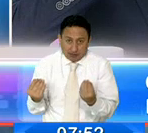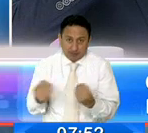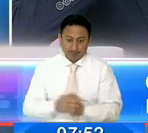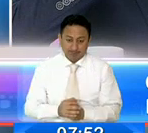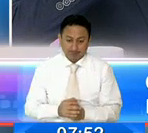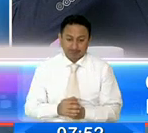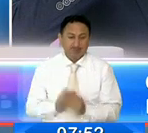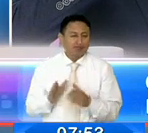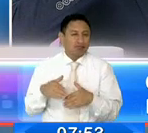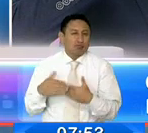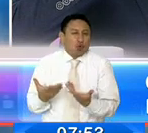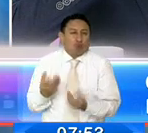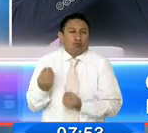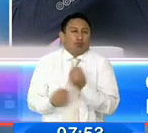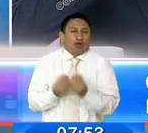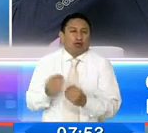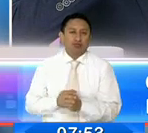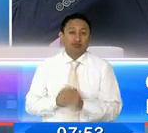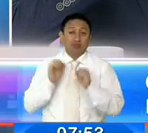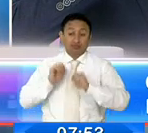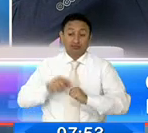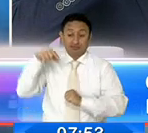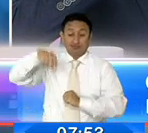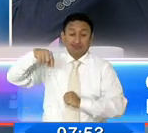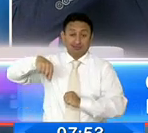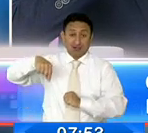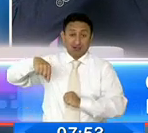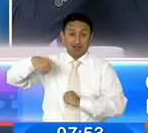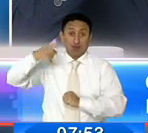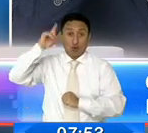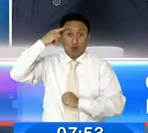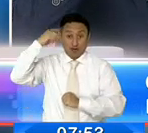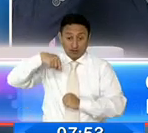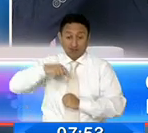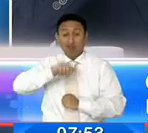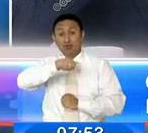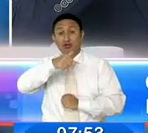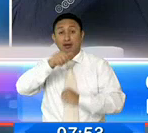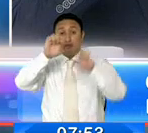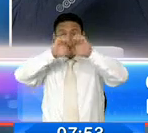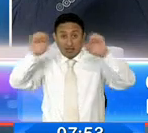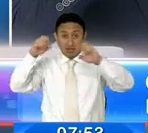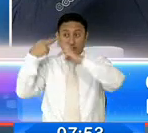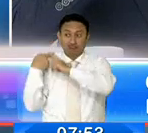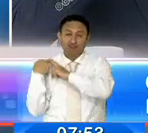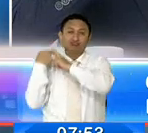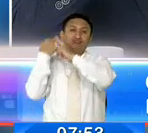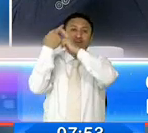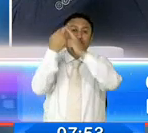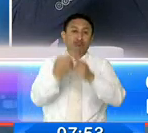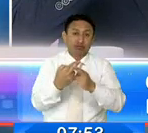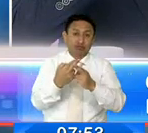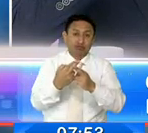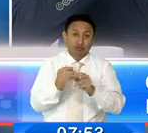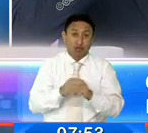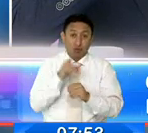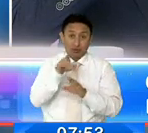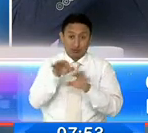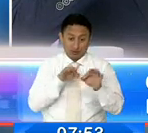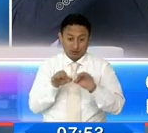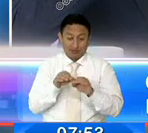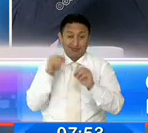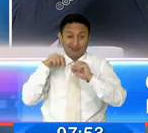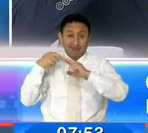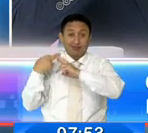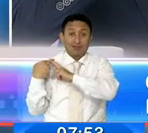vamos a concesionar. El gobierno va a concesionar. Quiero ¿Ya? subrayar con usted, concesionar